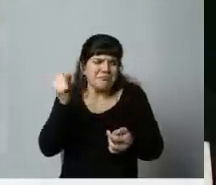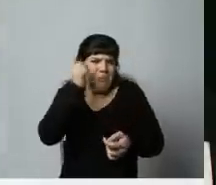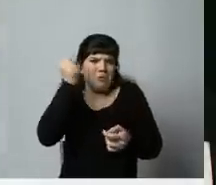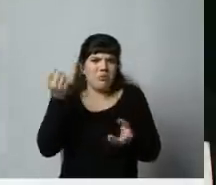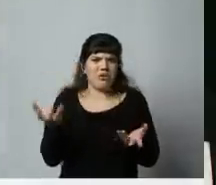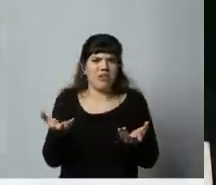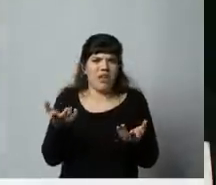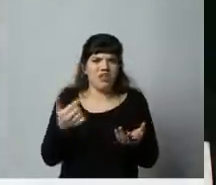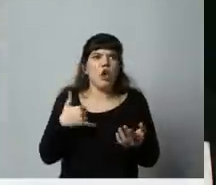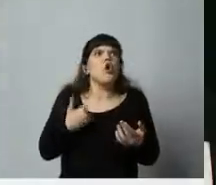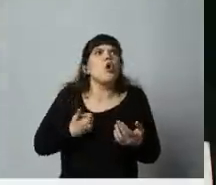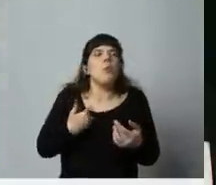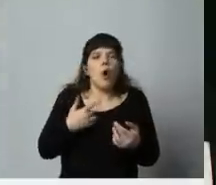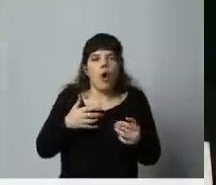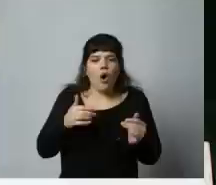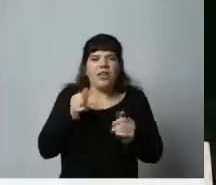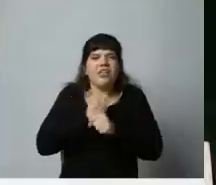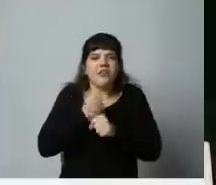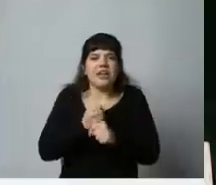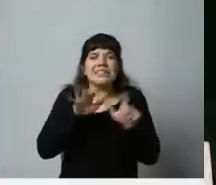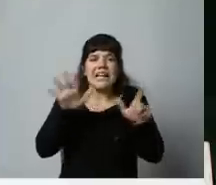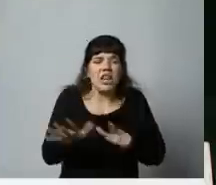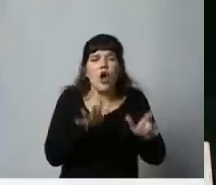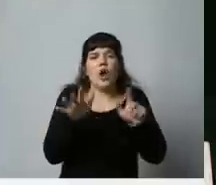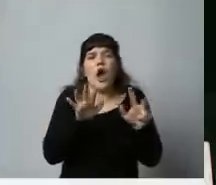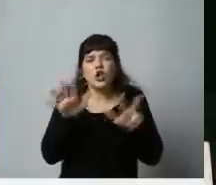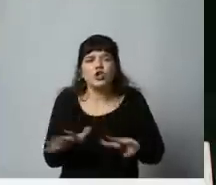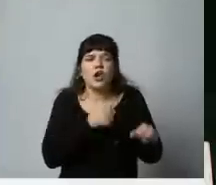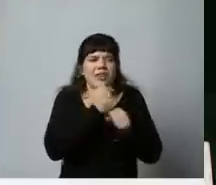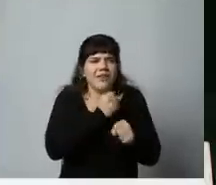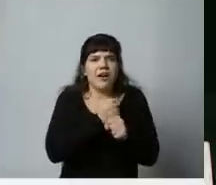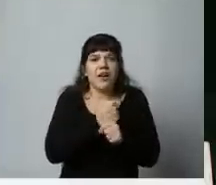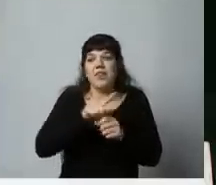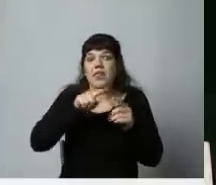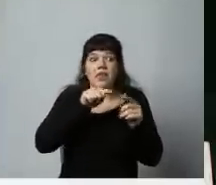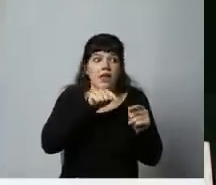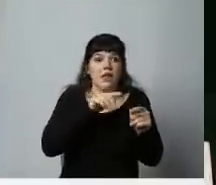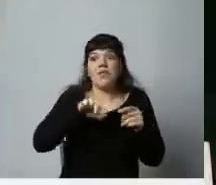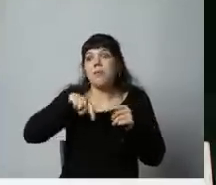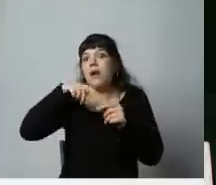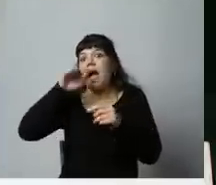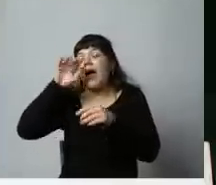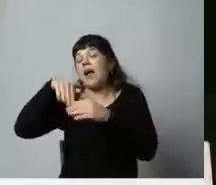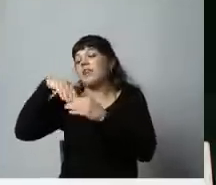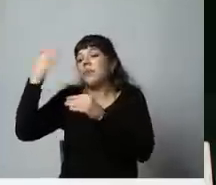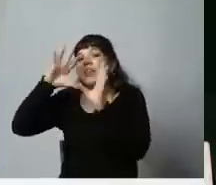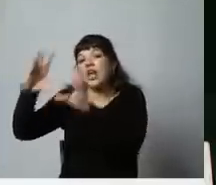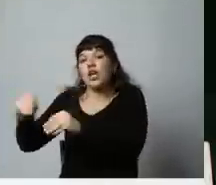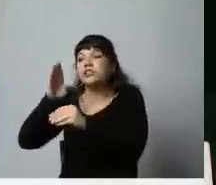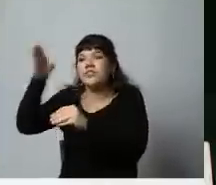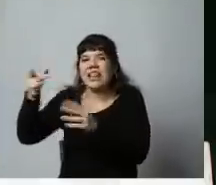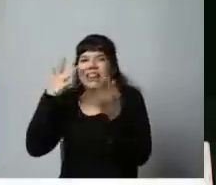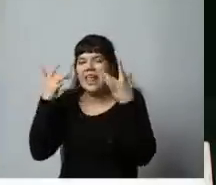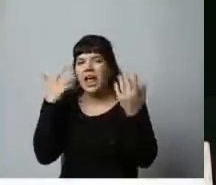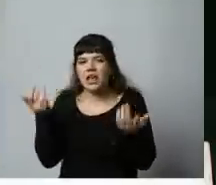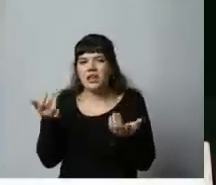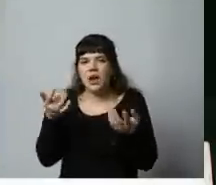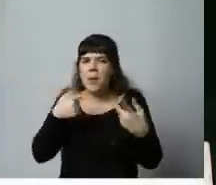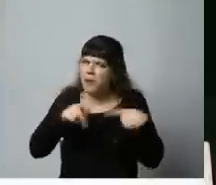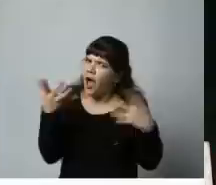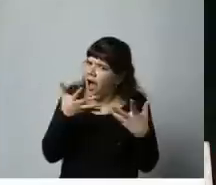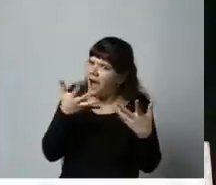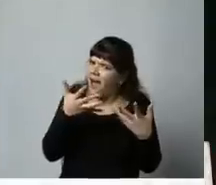era la forma que hacíamos trabajábamos 7 8 horas en un dos trabajo y a las 7 de la tarde íbamos a un teatro pero vinieron otras generaciones con